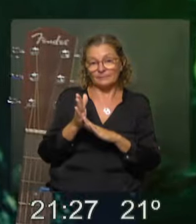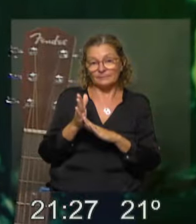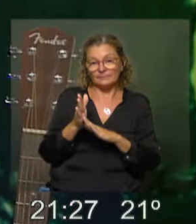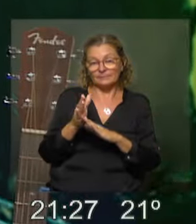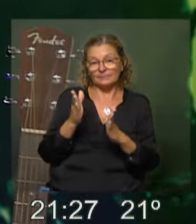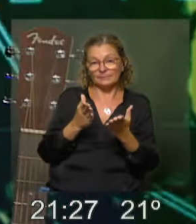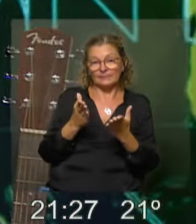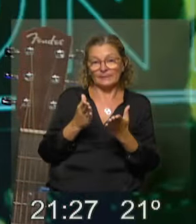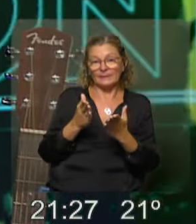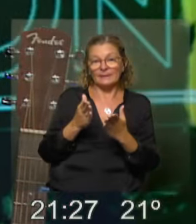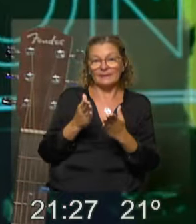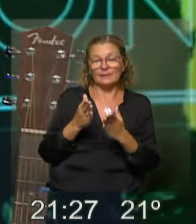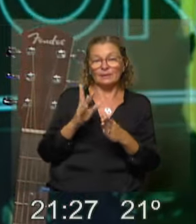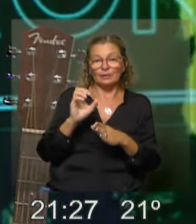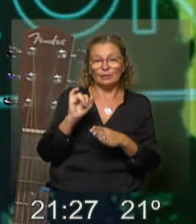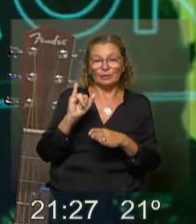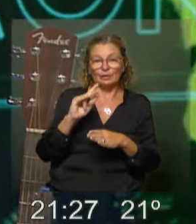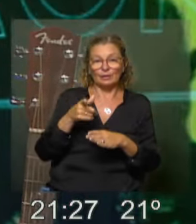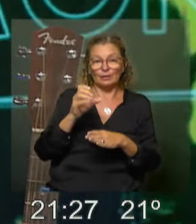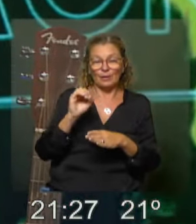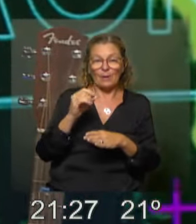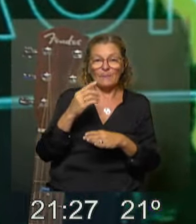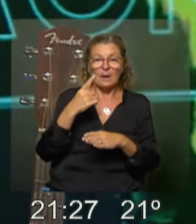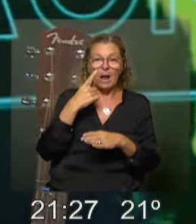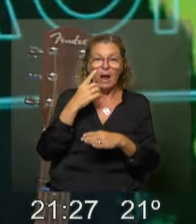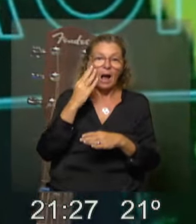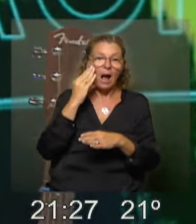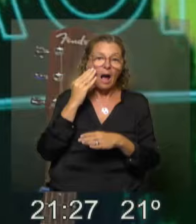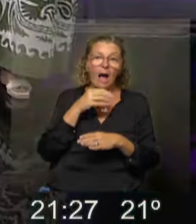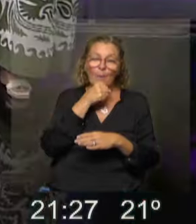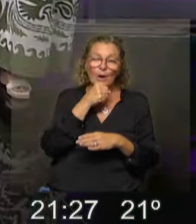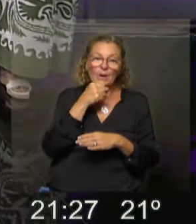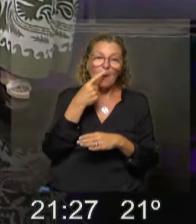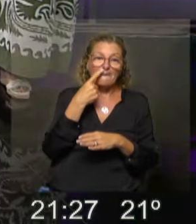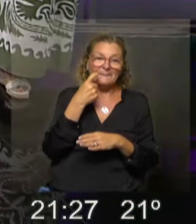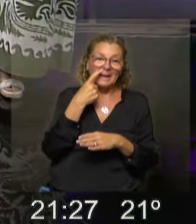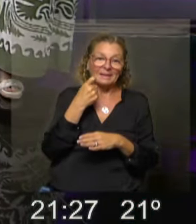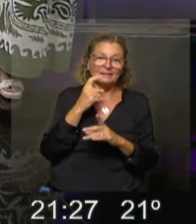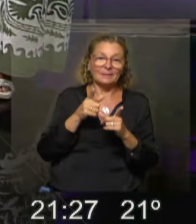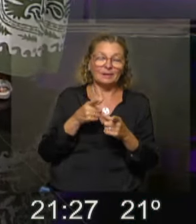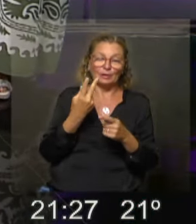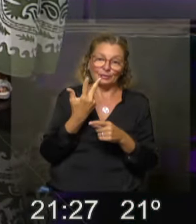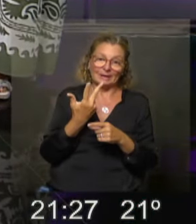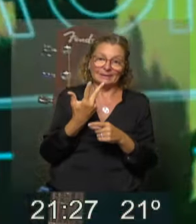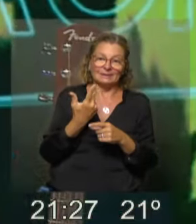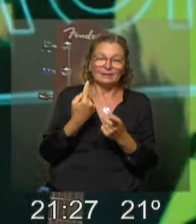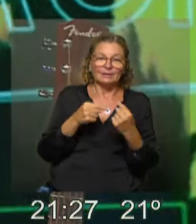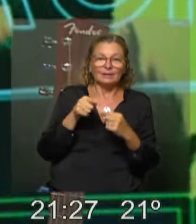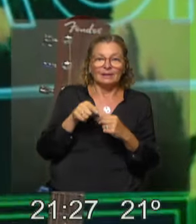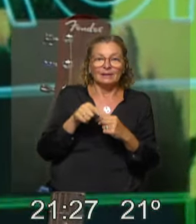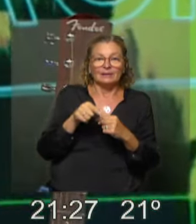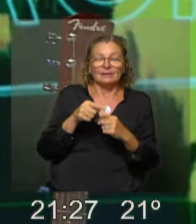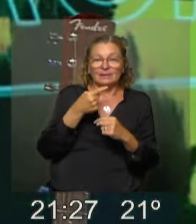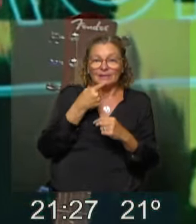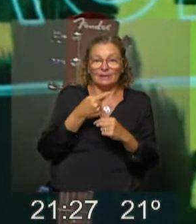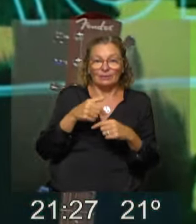tenemos a Rodrigo Mautone, que está acá. Bueno, mi abuelo, mi padre, los tres manejan Y bueno, y ahí fue cuando él